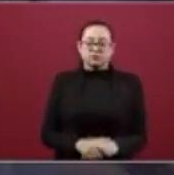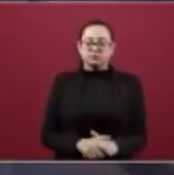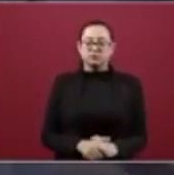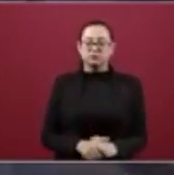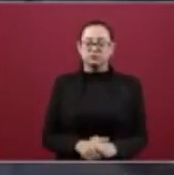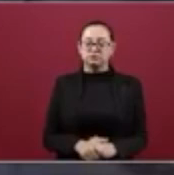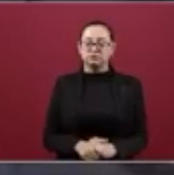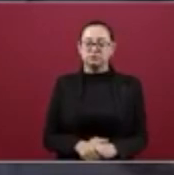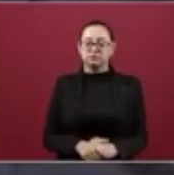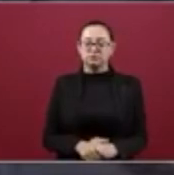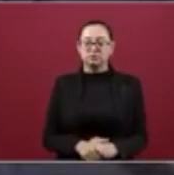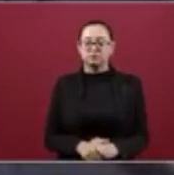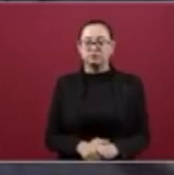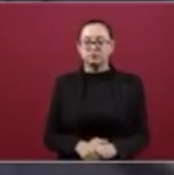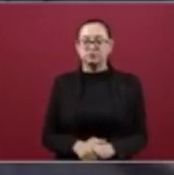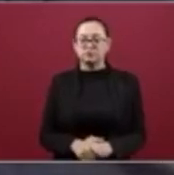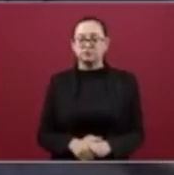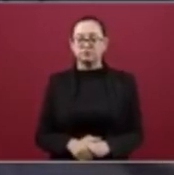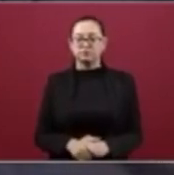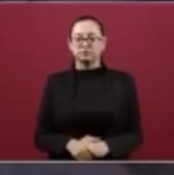estas